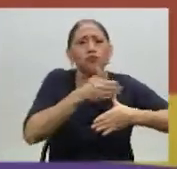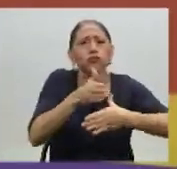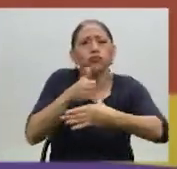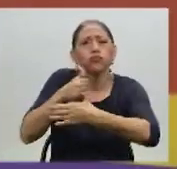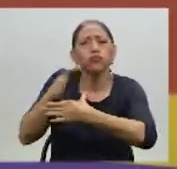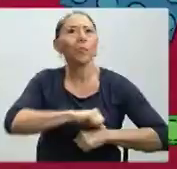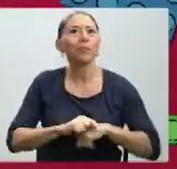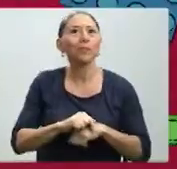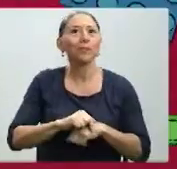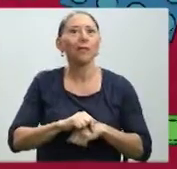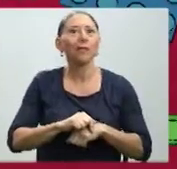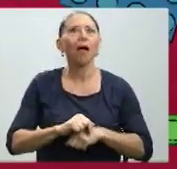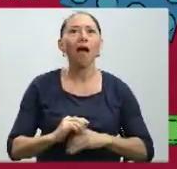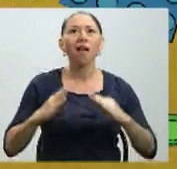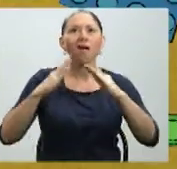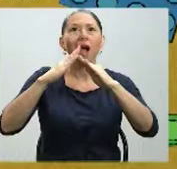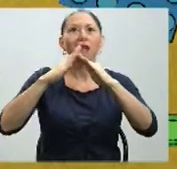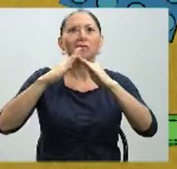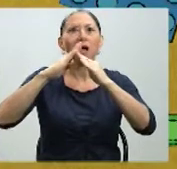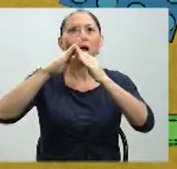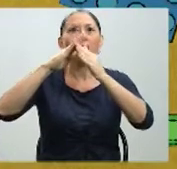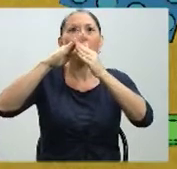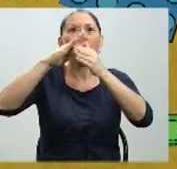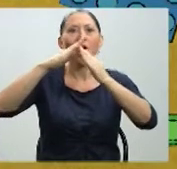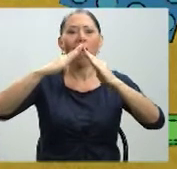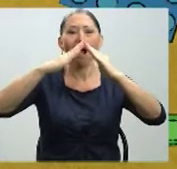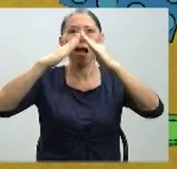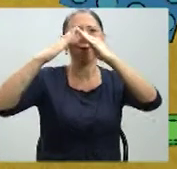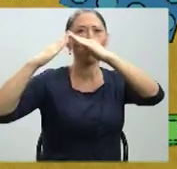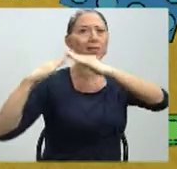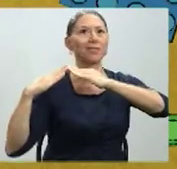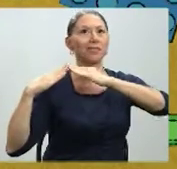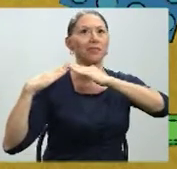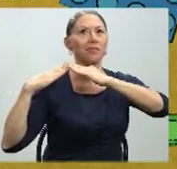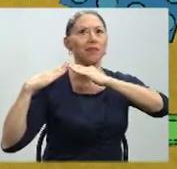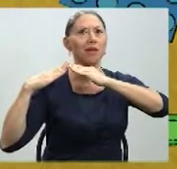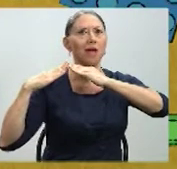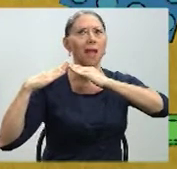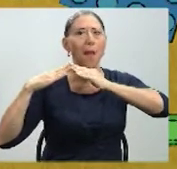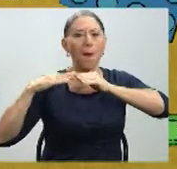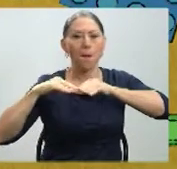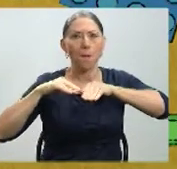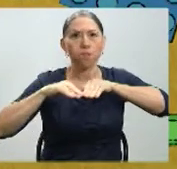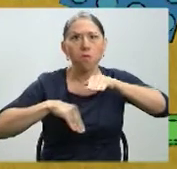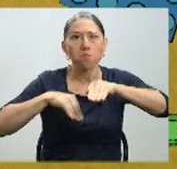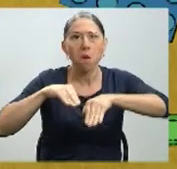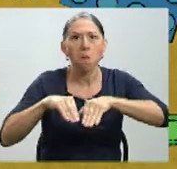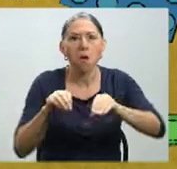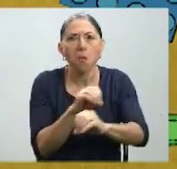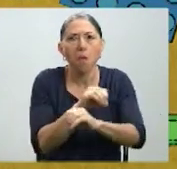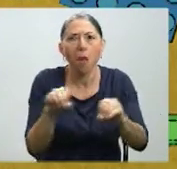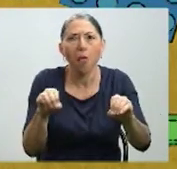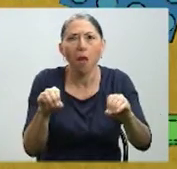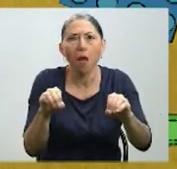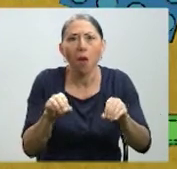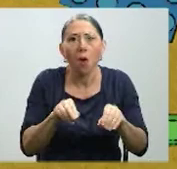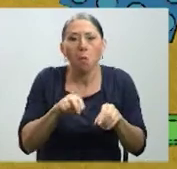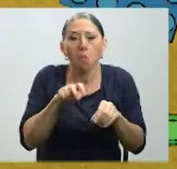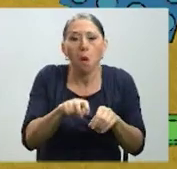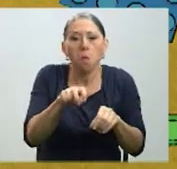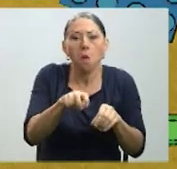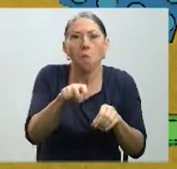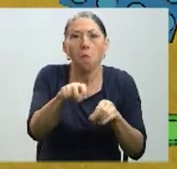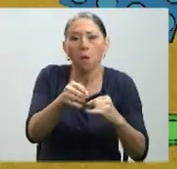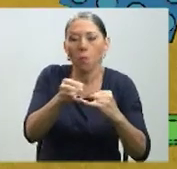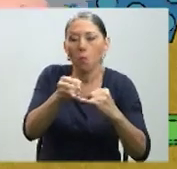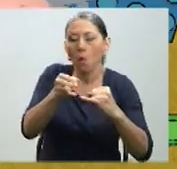compartíamos con los compañeros. Esta serie educativa es un proyecto para televisión que consta de 15 capítulos cortos para realizar actividades